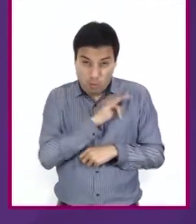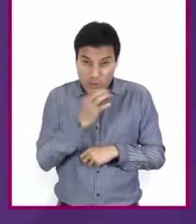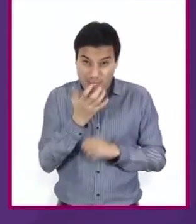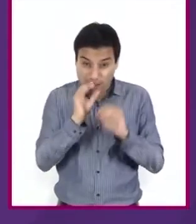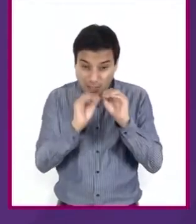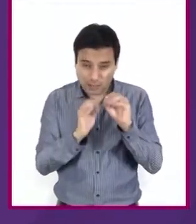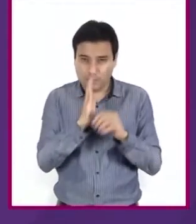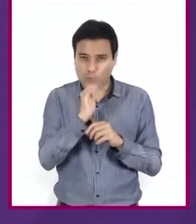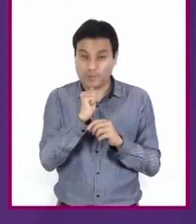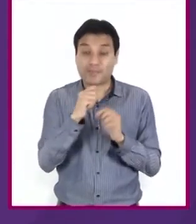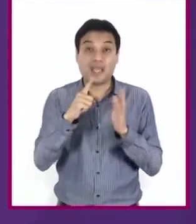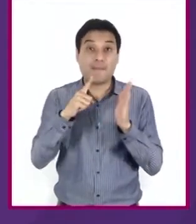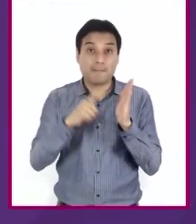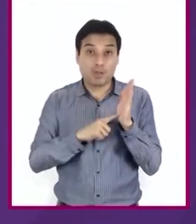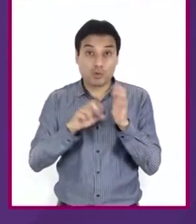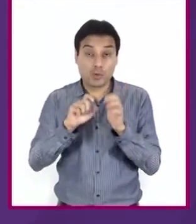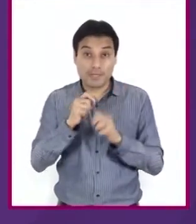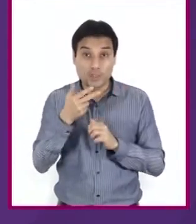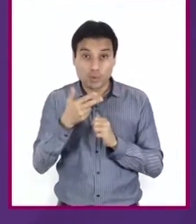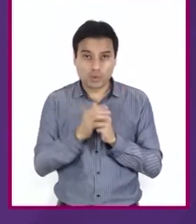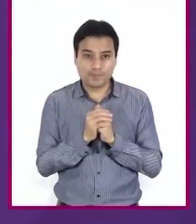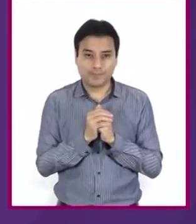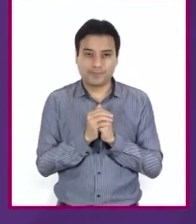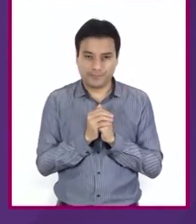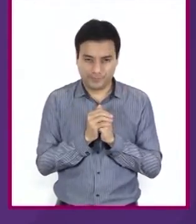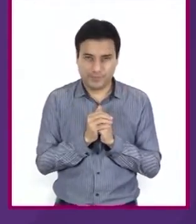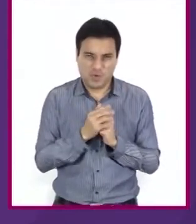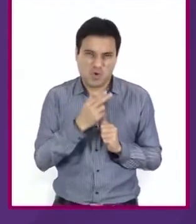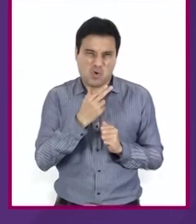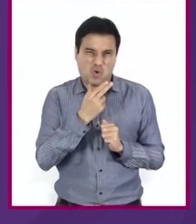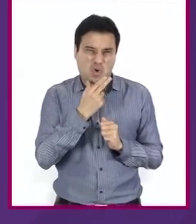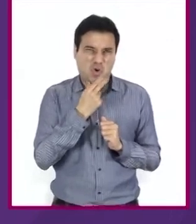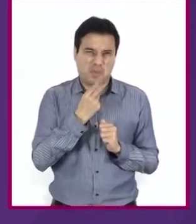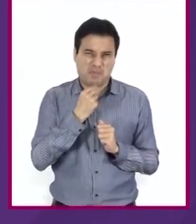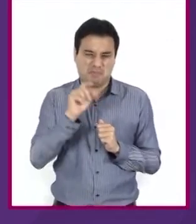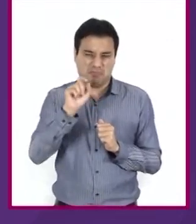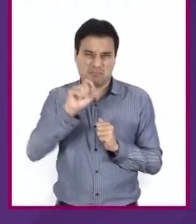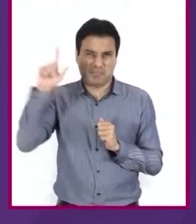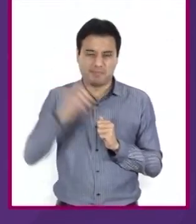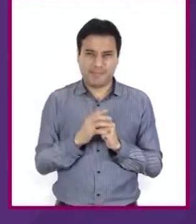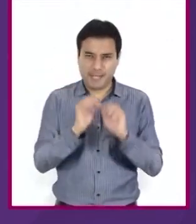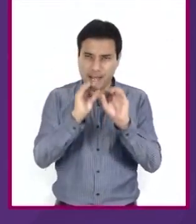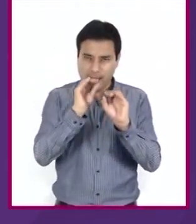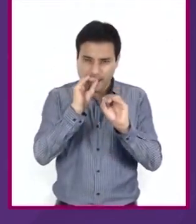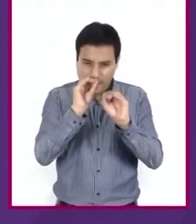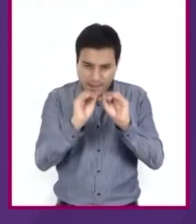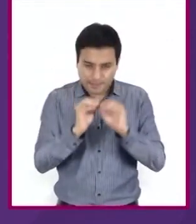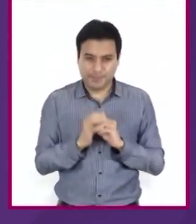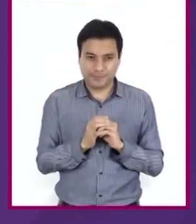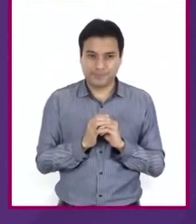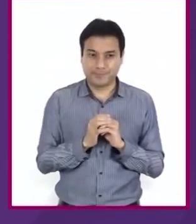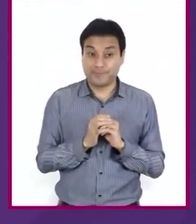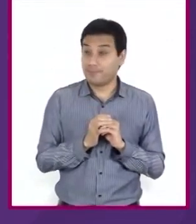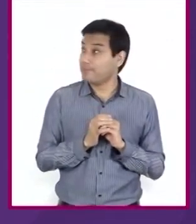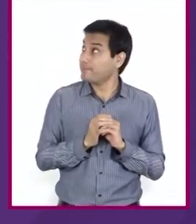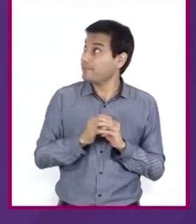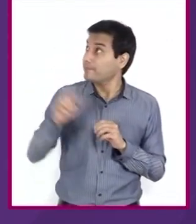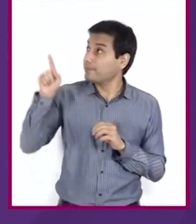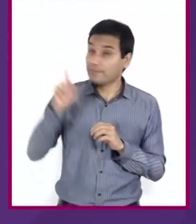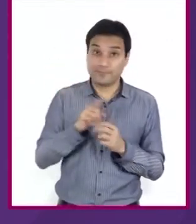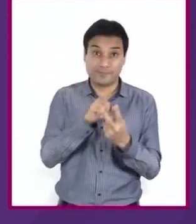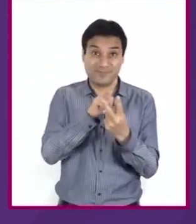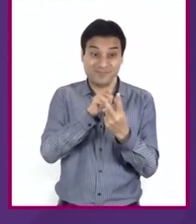En 1828, Friedrich Wöhler consiguió convertir cianato de amonio en